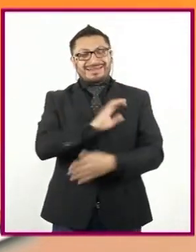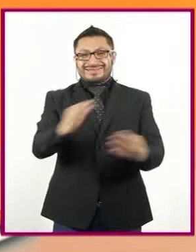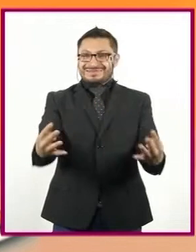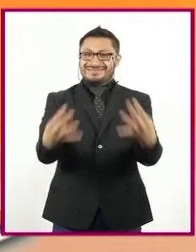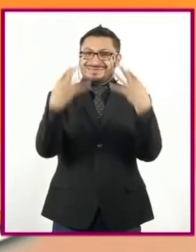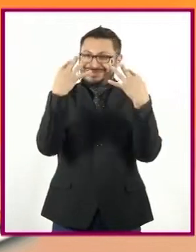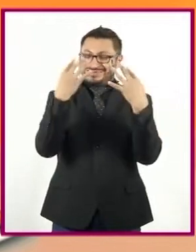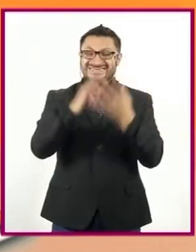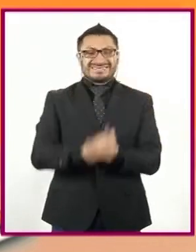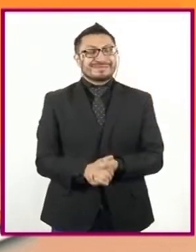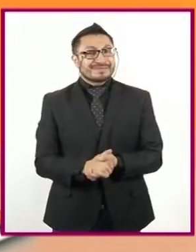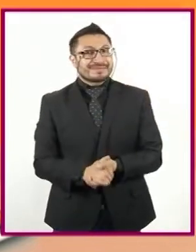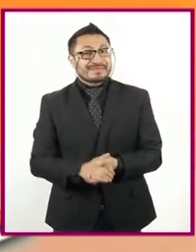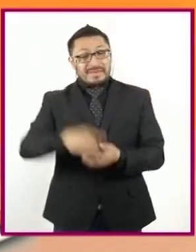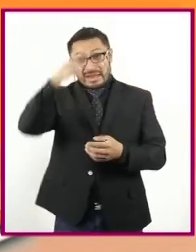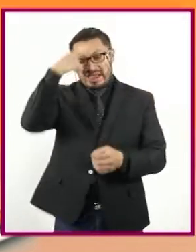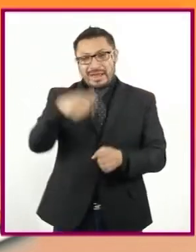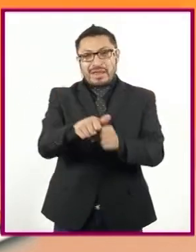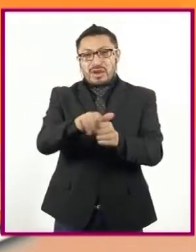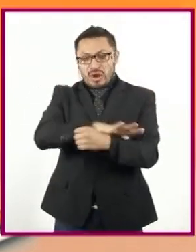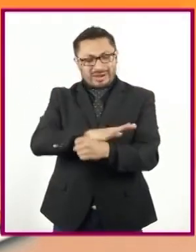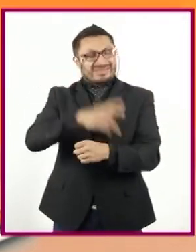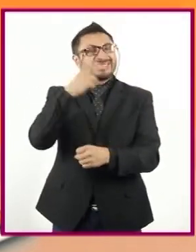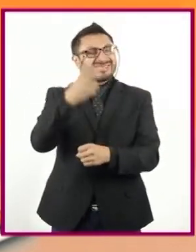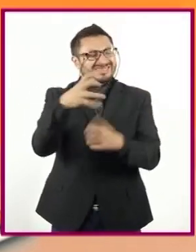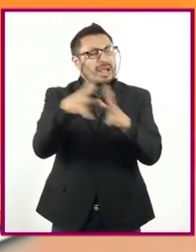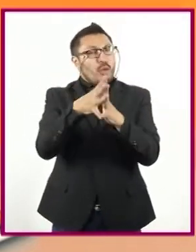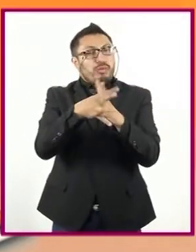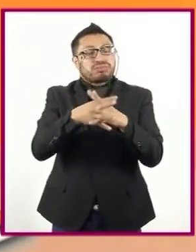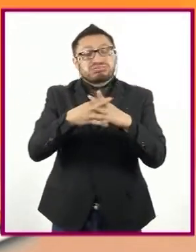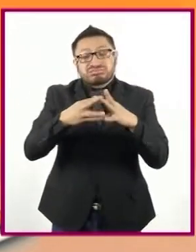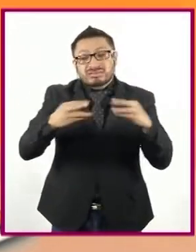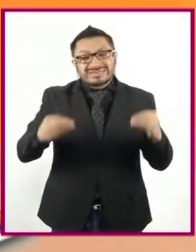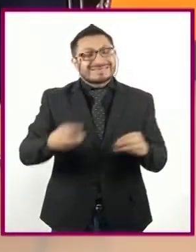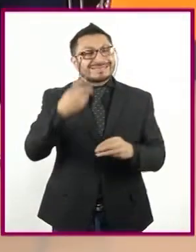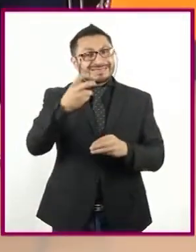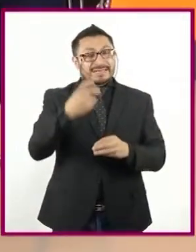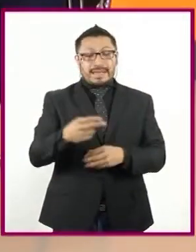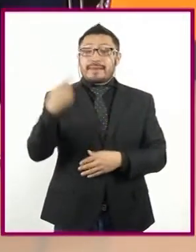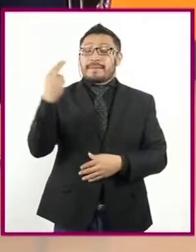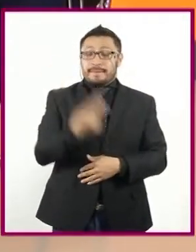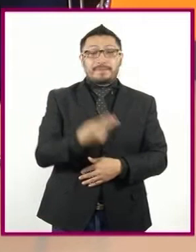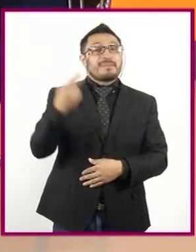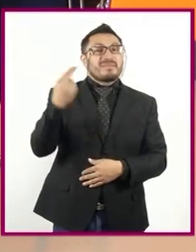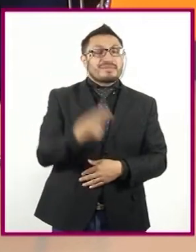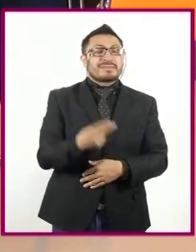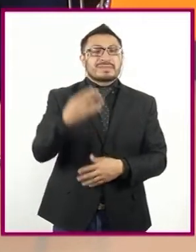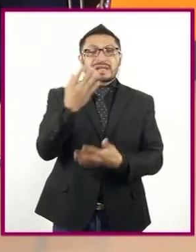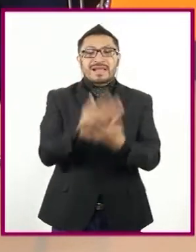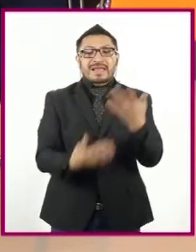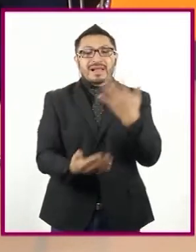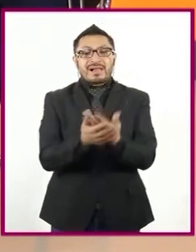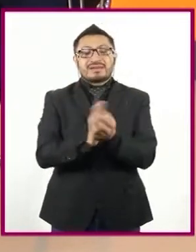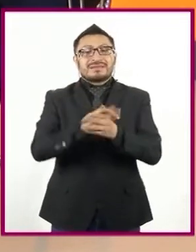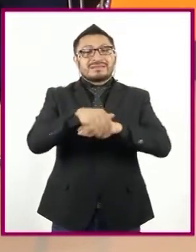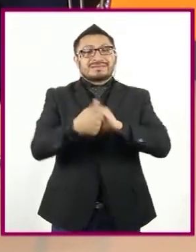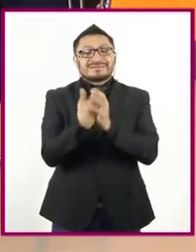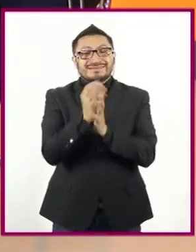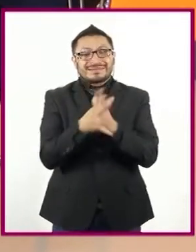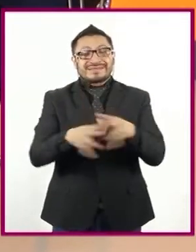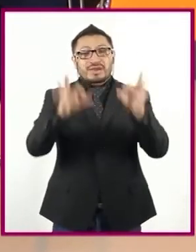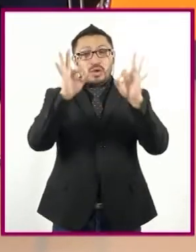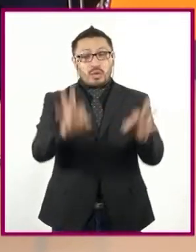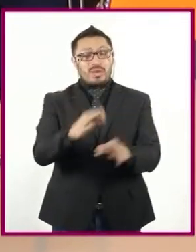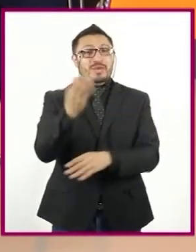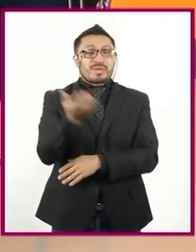televidentes que para combatir la epidemia por la que estamos pasando actualmente, necesitan lavarse las manos de manera